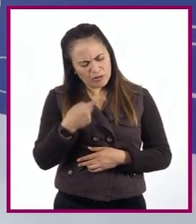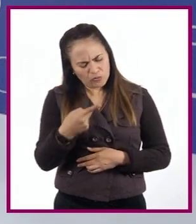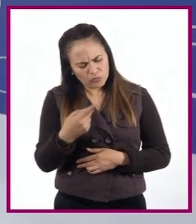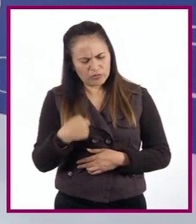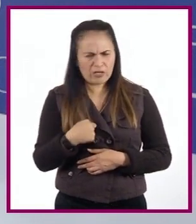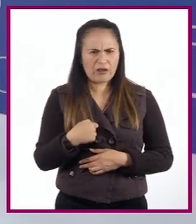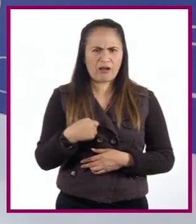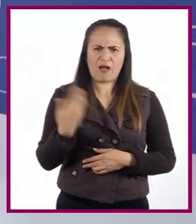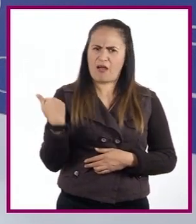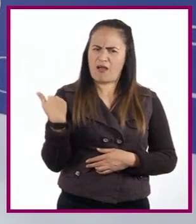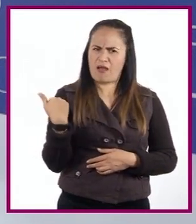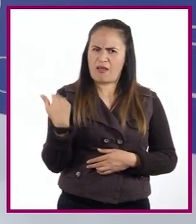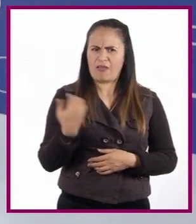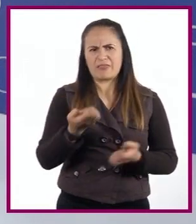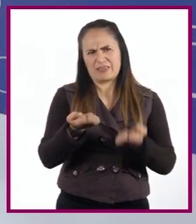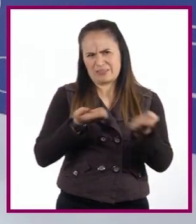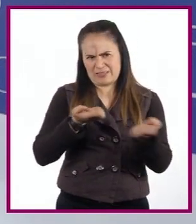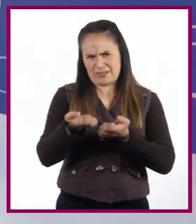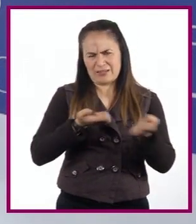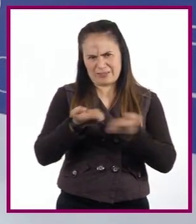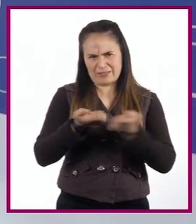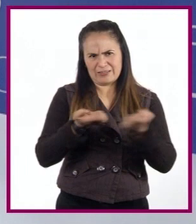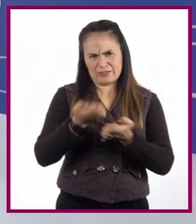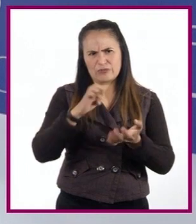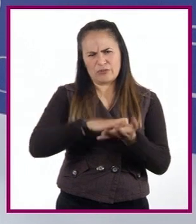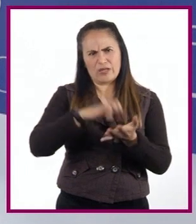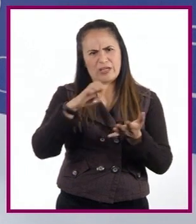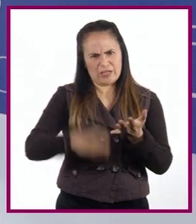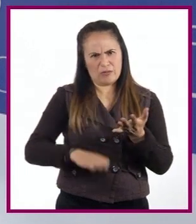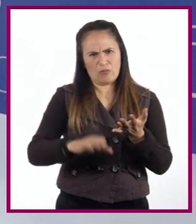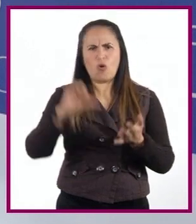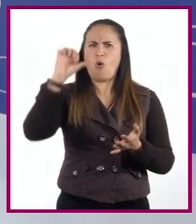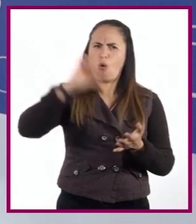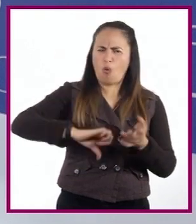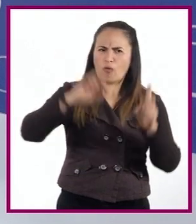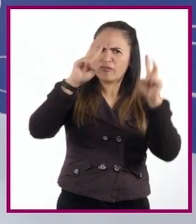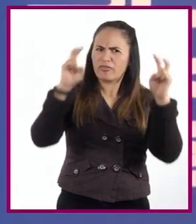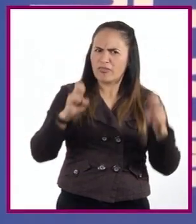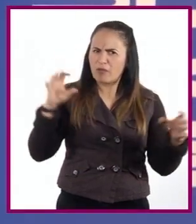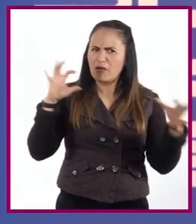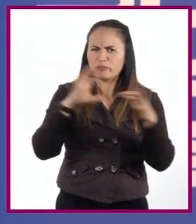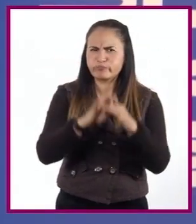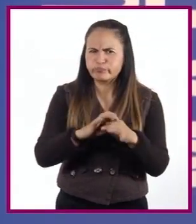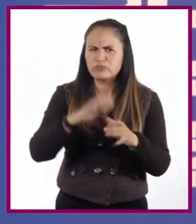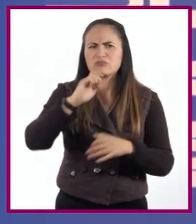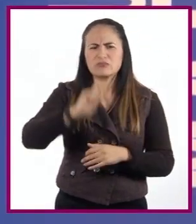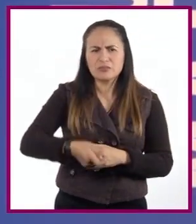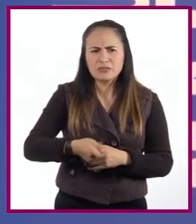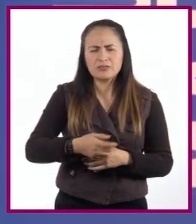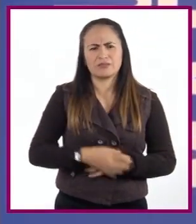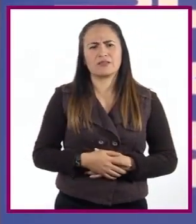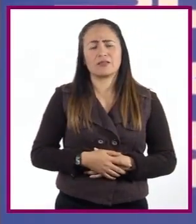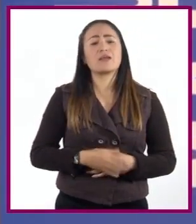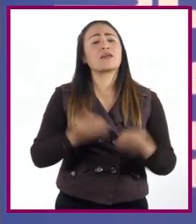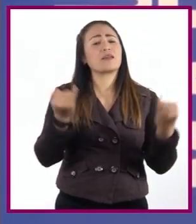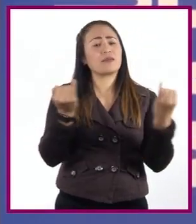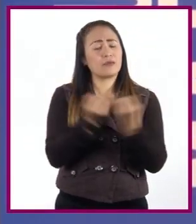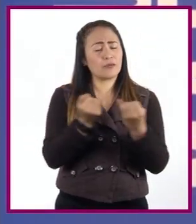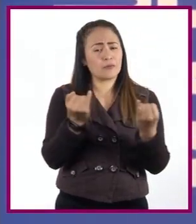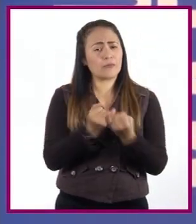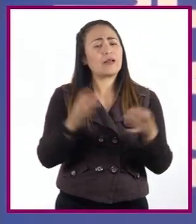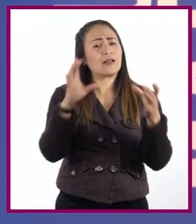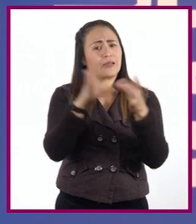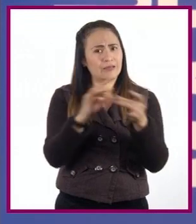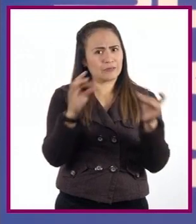ver el ejercicio que acabamos de realizar con el propósito de la sesión? Y por lo mismo, quiero comentarles que